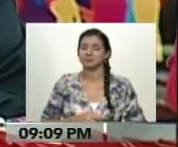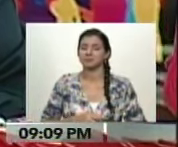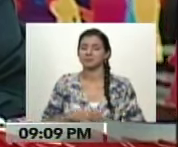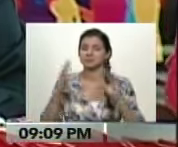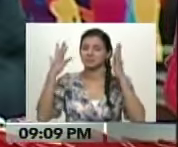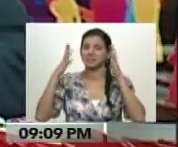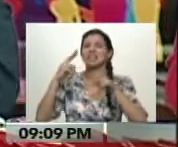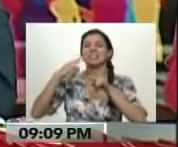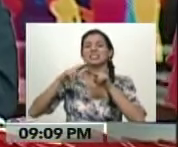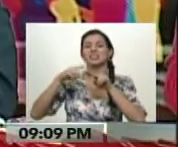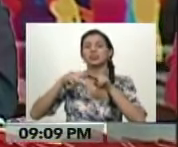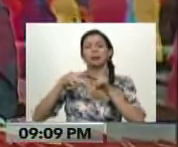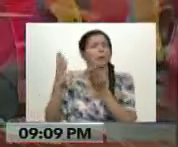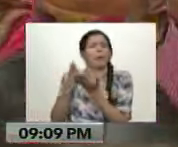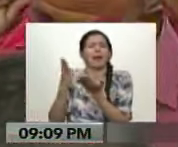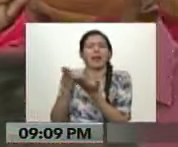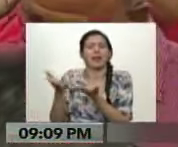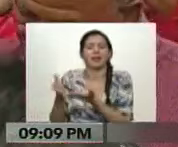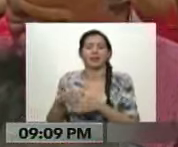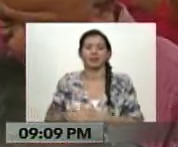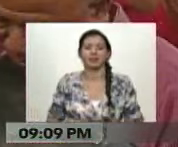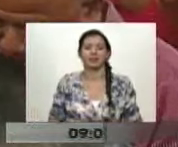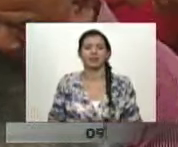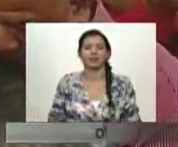Un niño de una escuela.